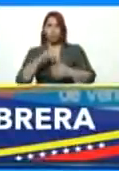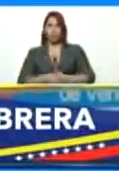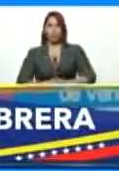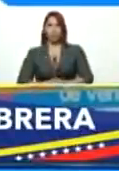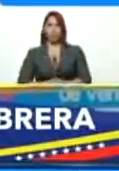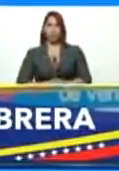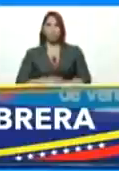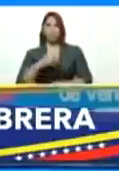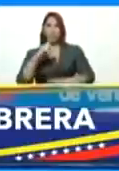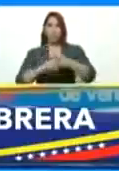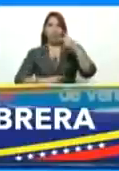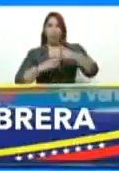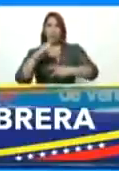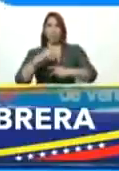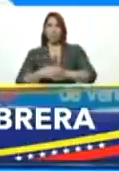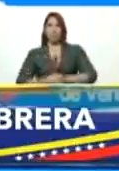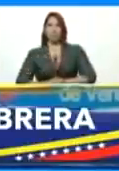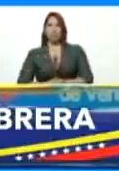un plan